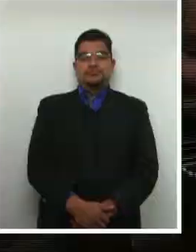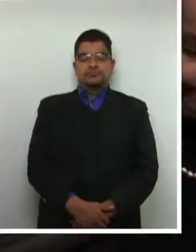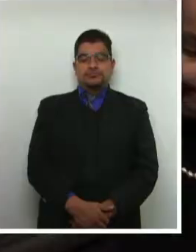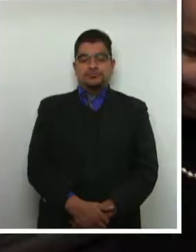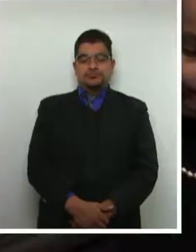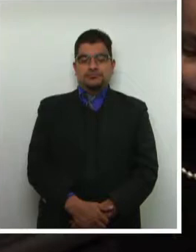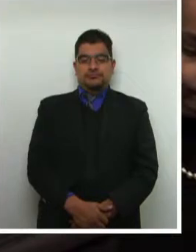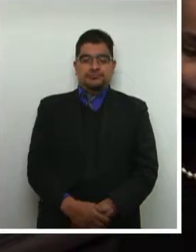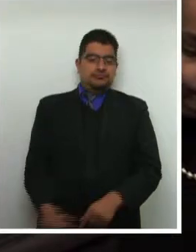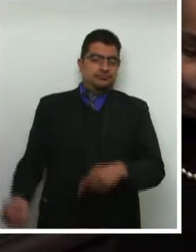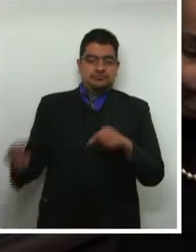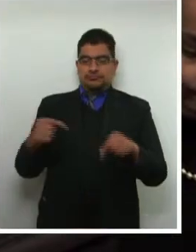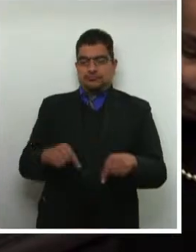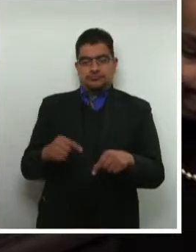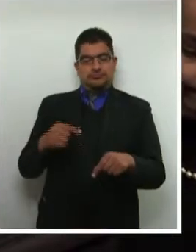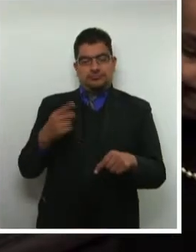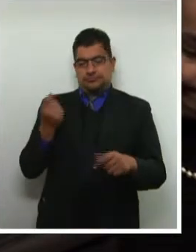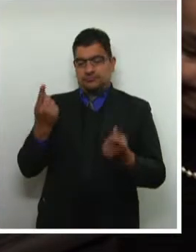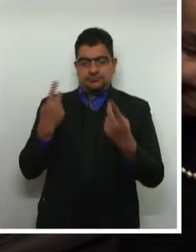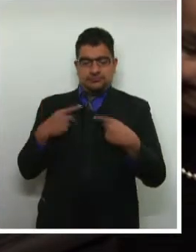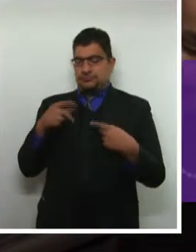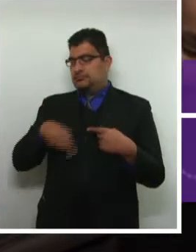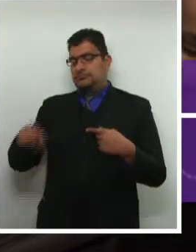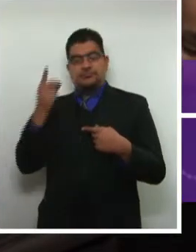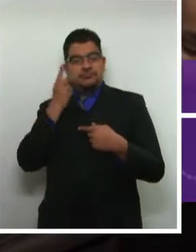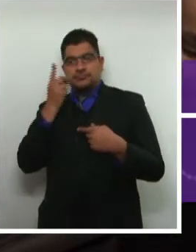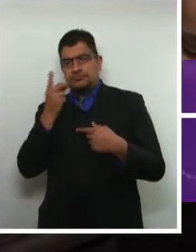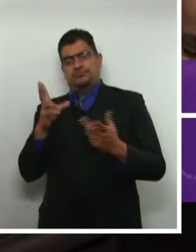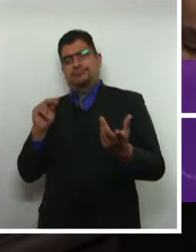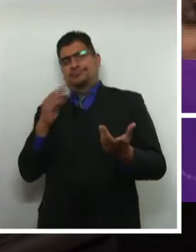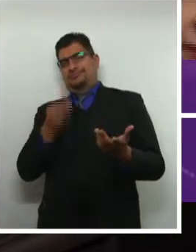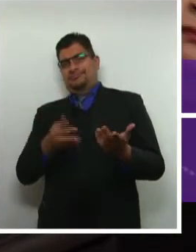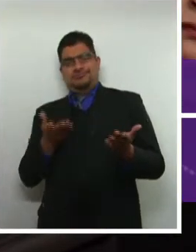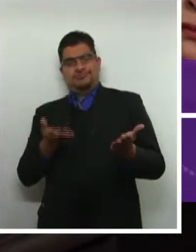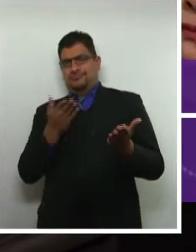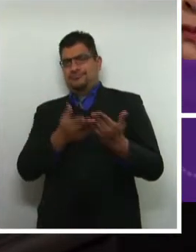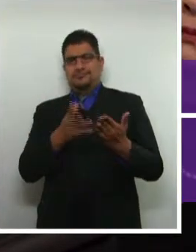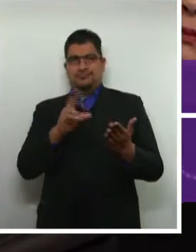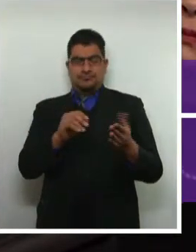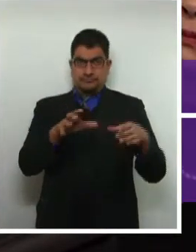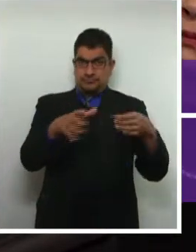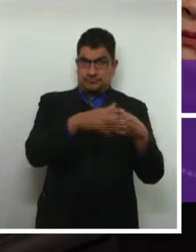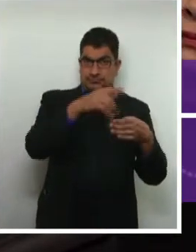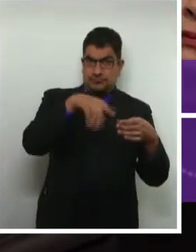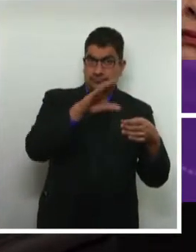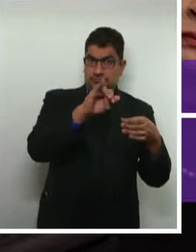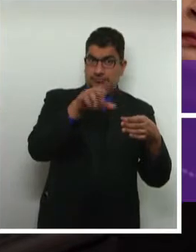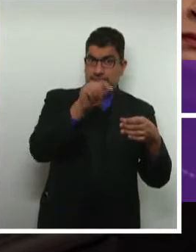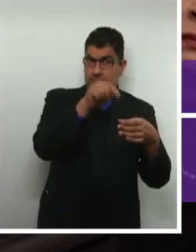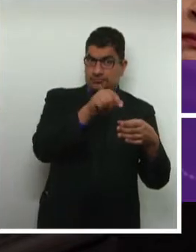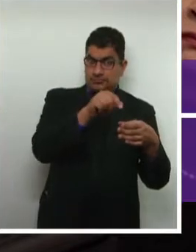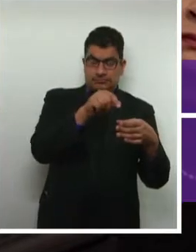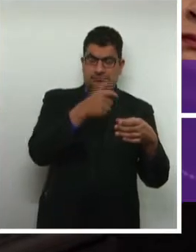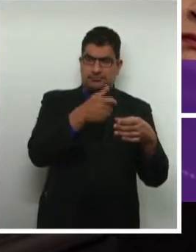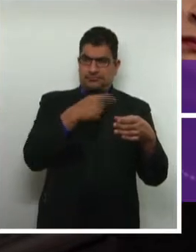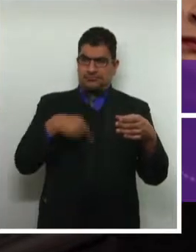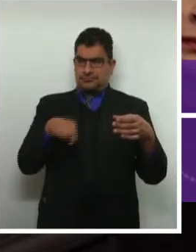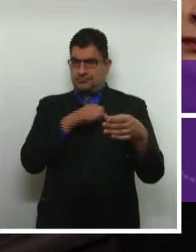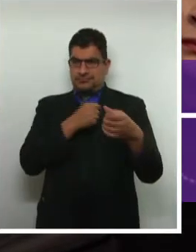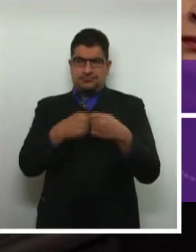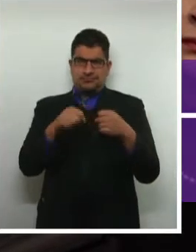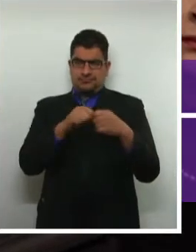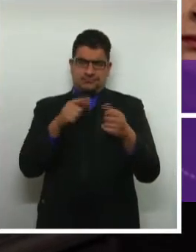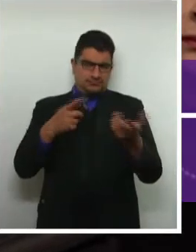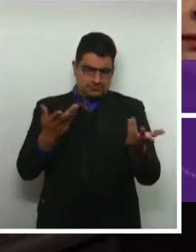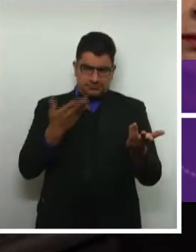Nosotros estamos, algunos diputados estamos en contra del Consejo Económico, Social y Ambiental de la ciudad.